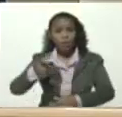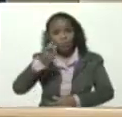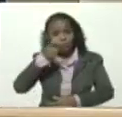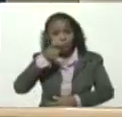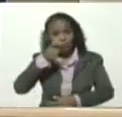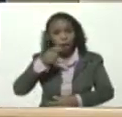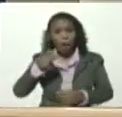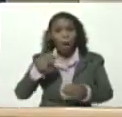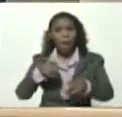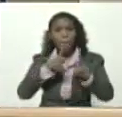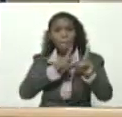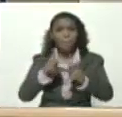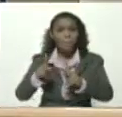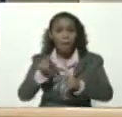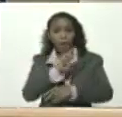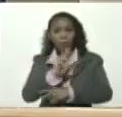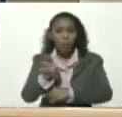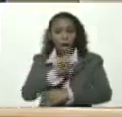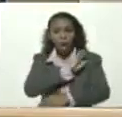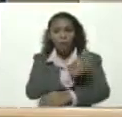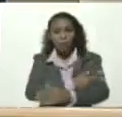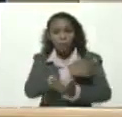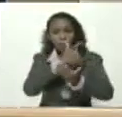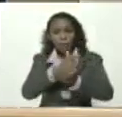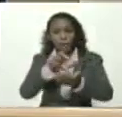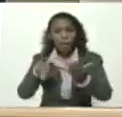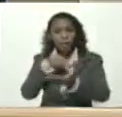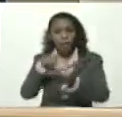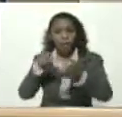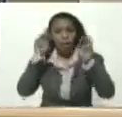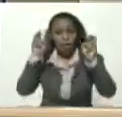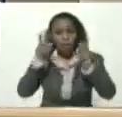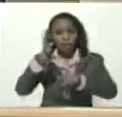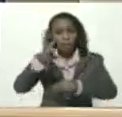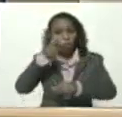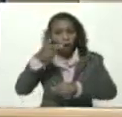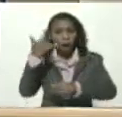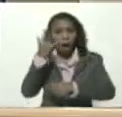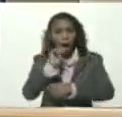Plan República, la Fuerza Armada Nacional, y los temas de seguridad están,